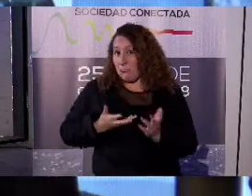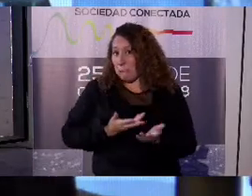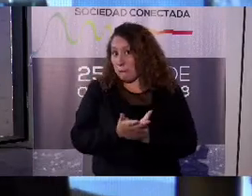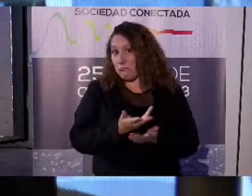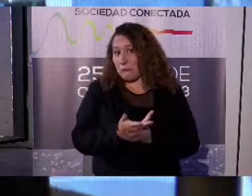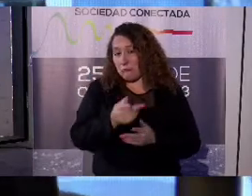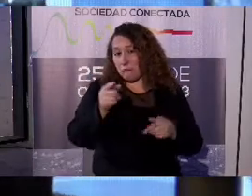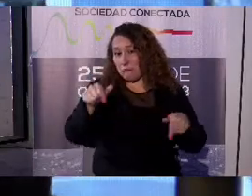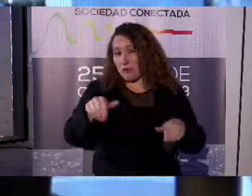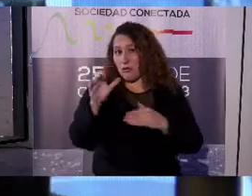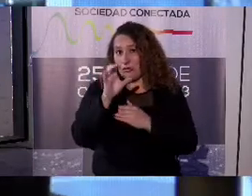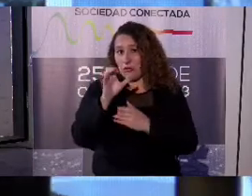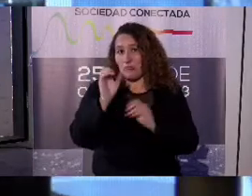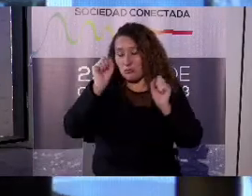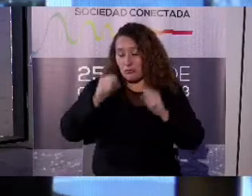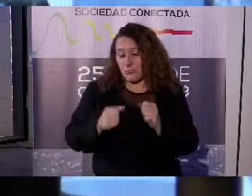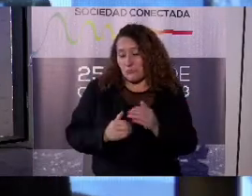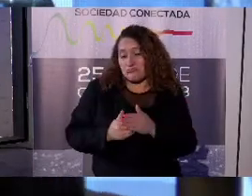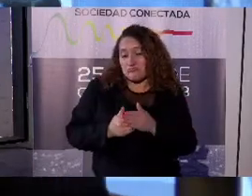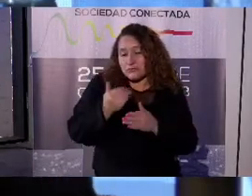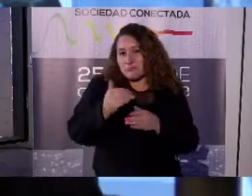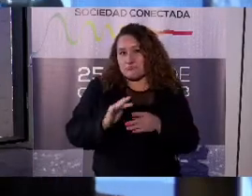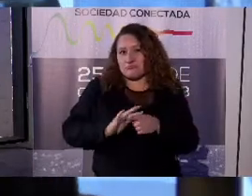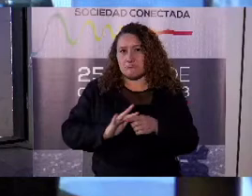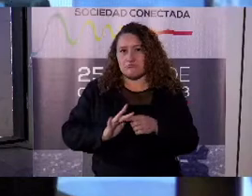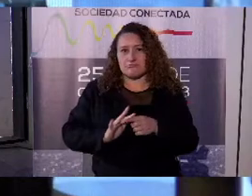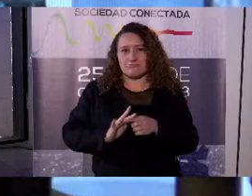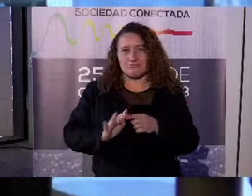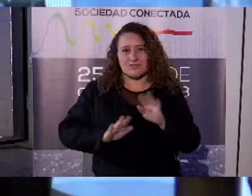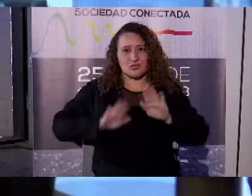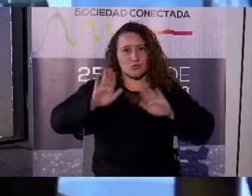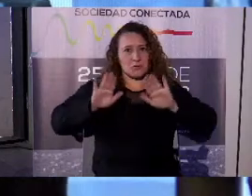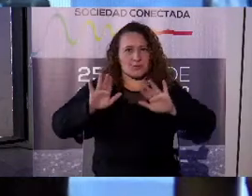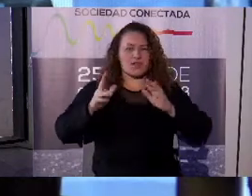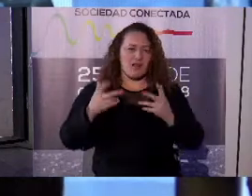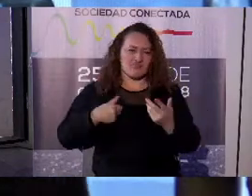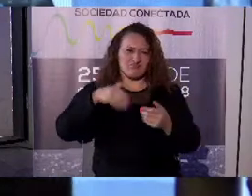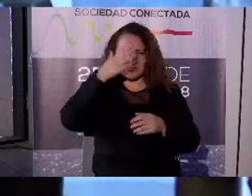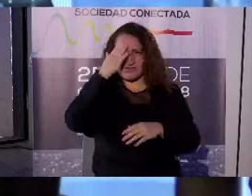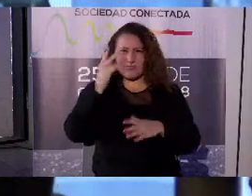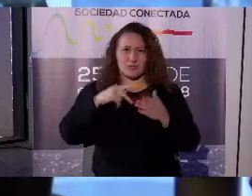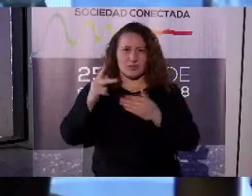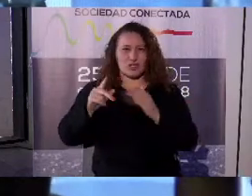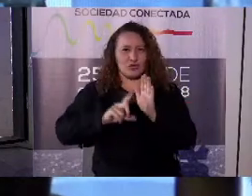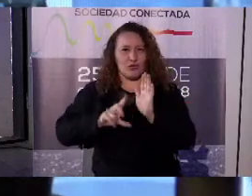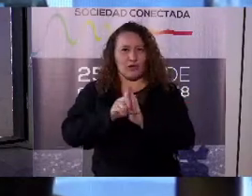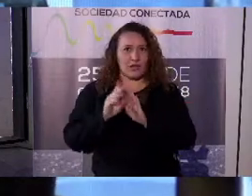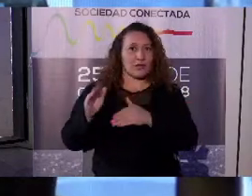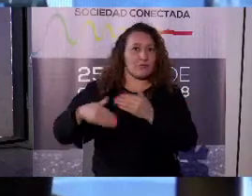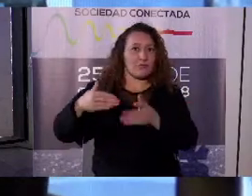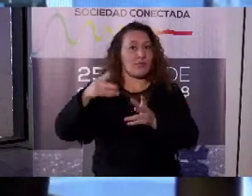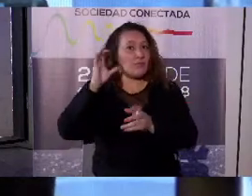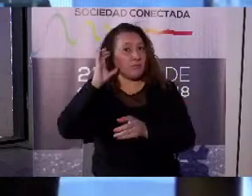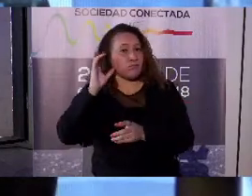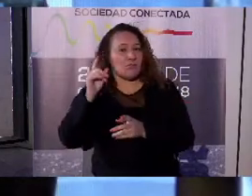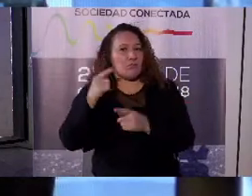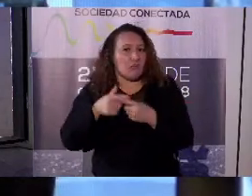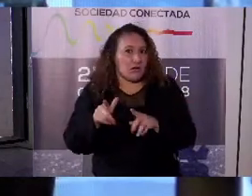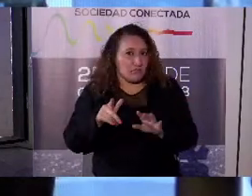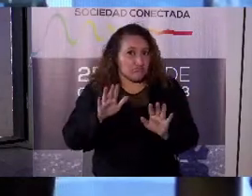implementarlos a pesar de de que pues sabemos que está una ley en en curso y que va a haber una reforma eh pero Pero bueno tratar de